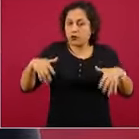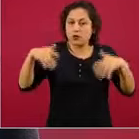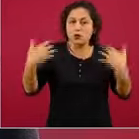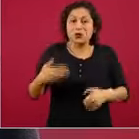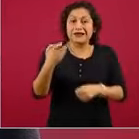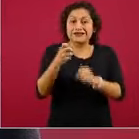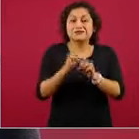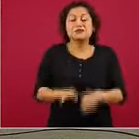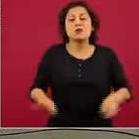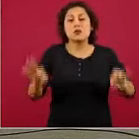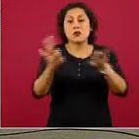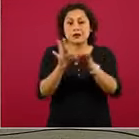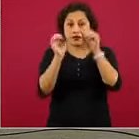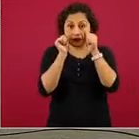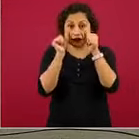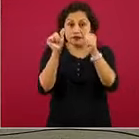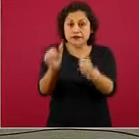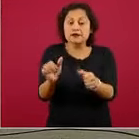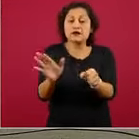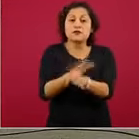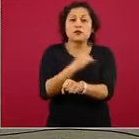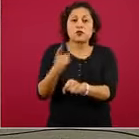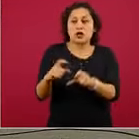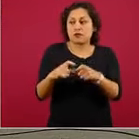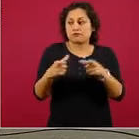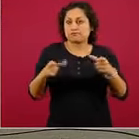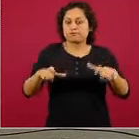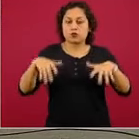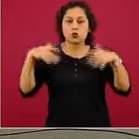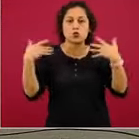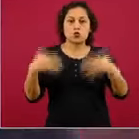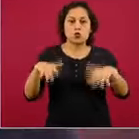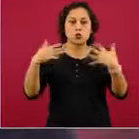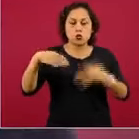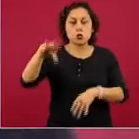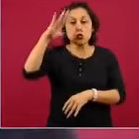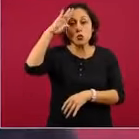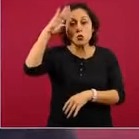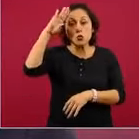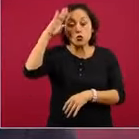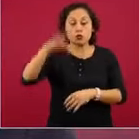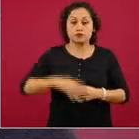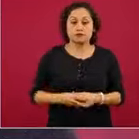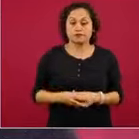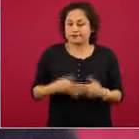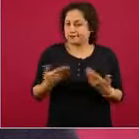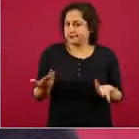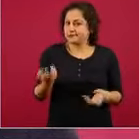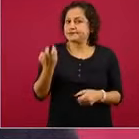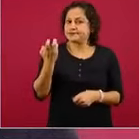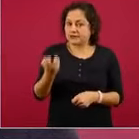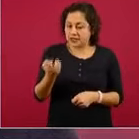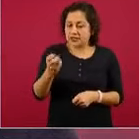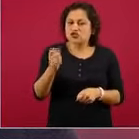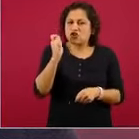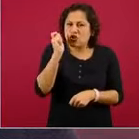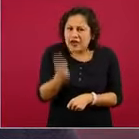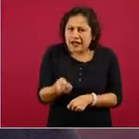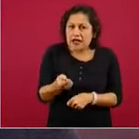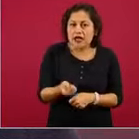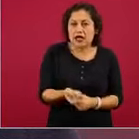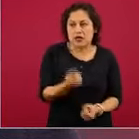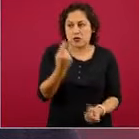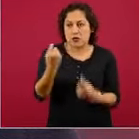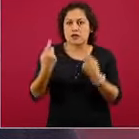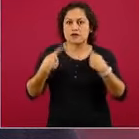su actividad en las últimas semanas. Esto produce, lógicamente, casos, personas que enferman, personas